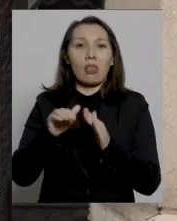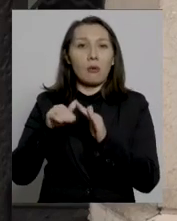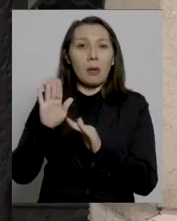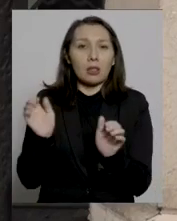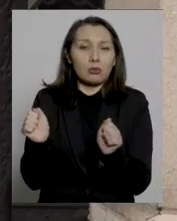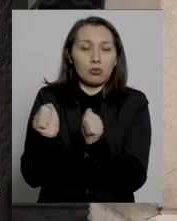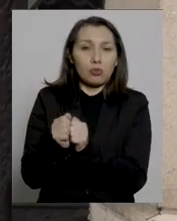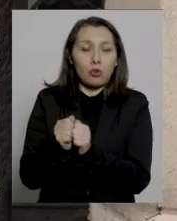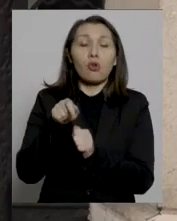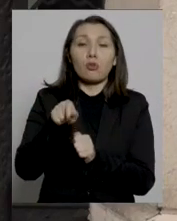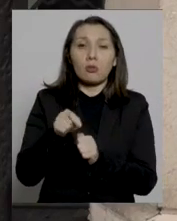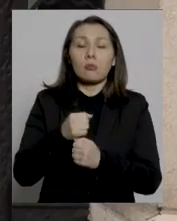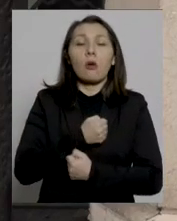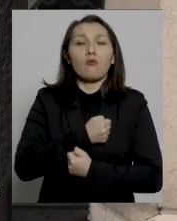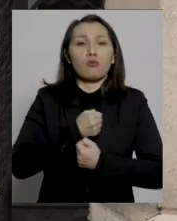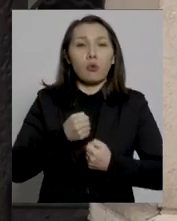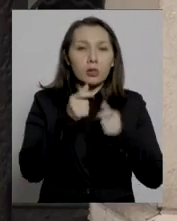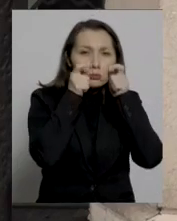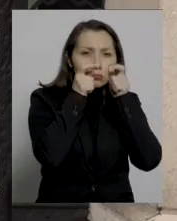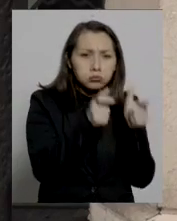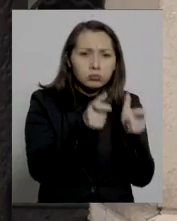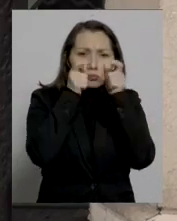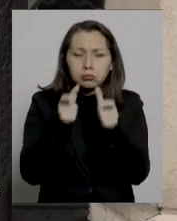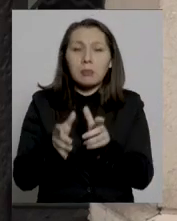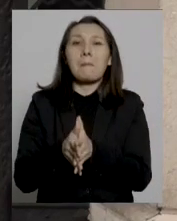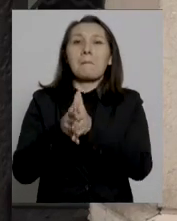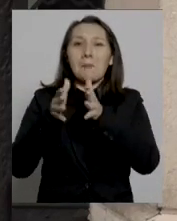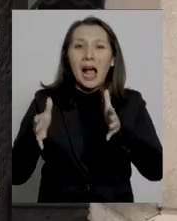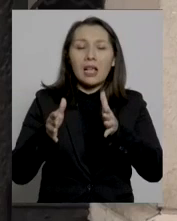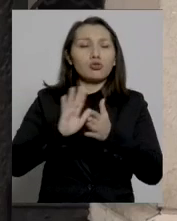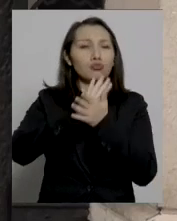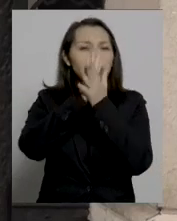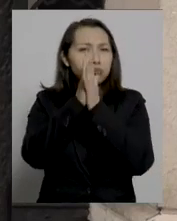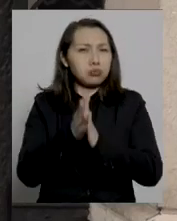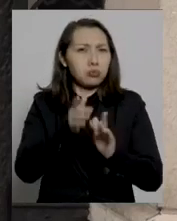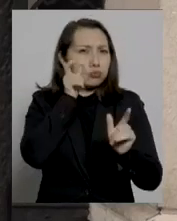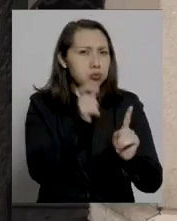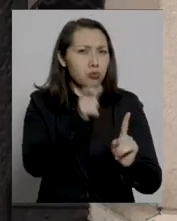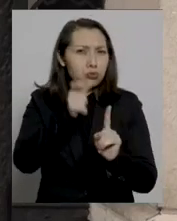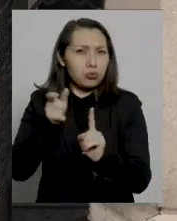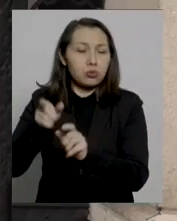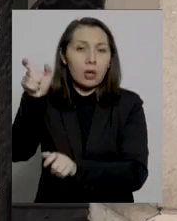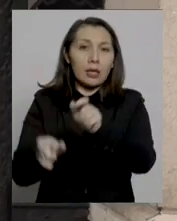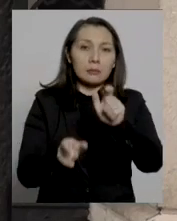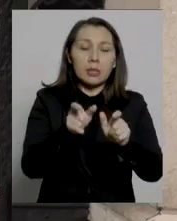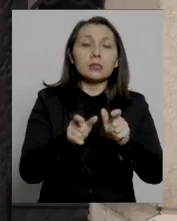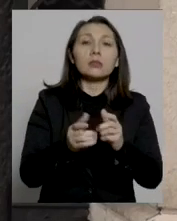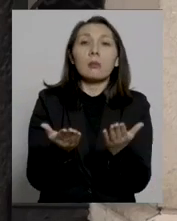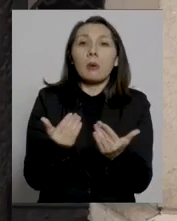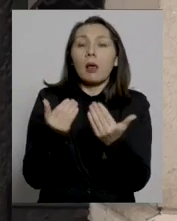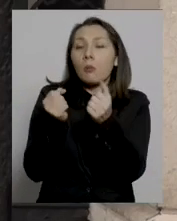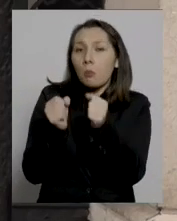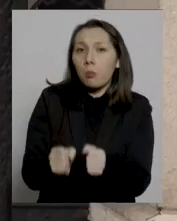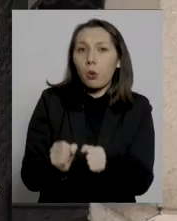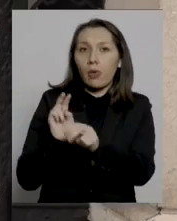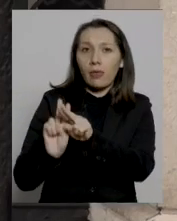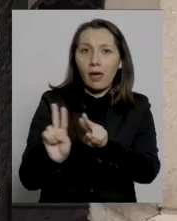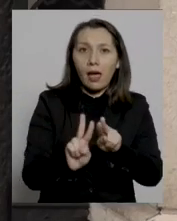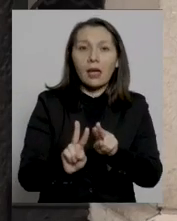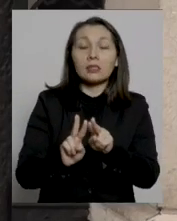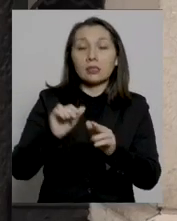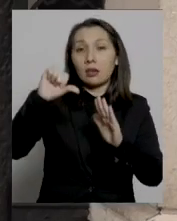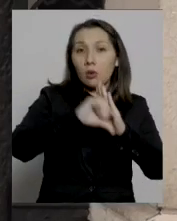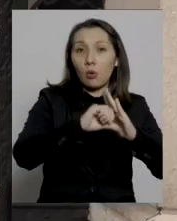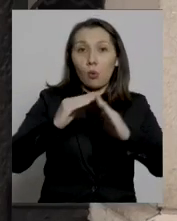Conjunto, para fortalecer las fiscalizaciones y todos los controles necesarios para poder hacer que